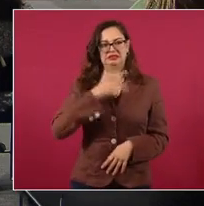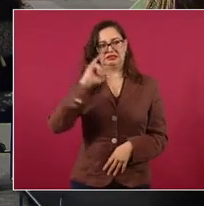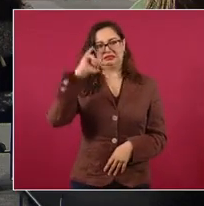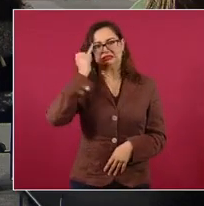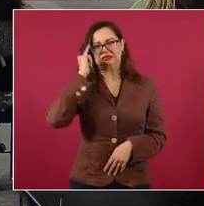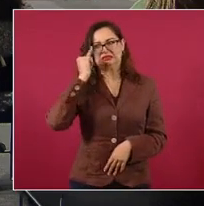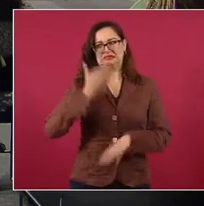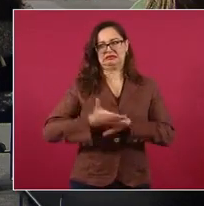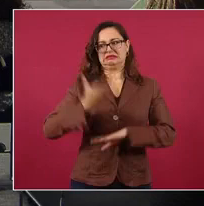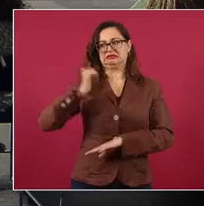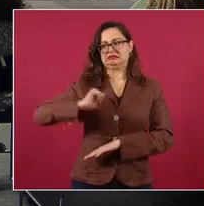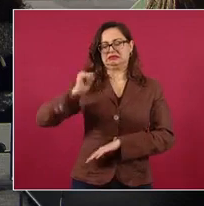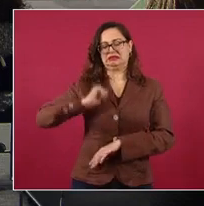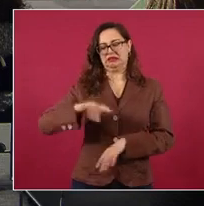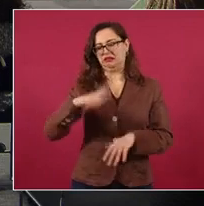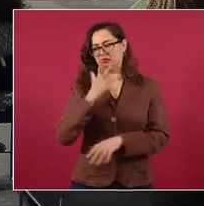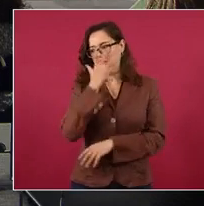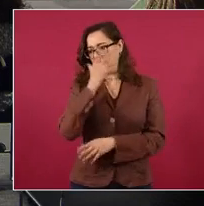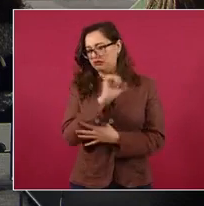está la bondad.